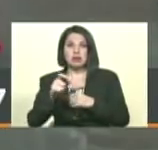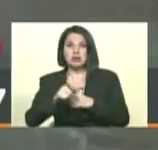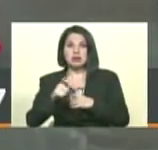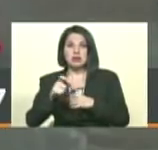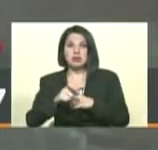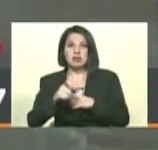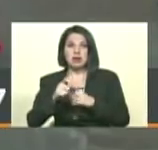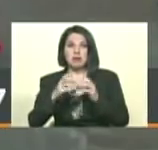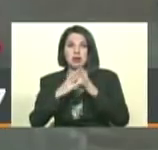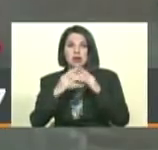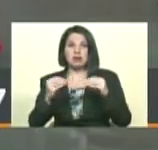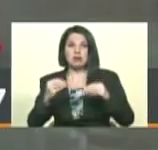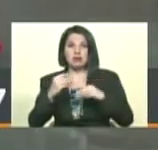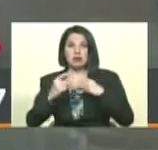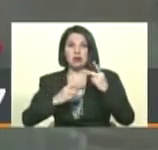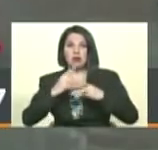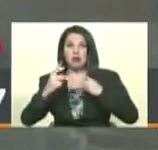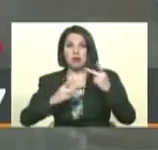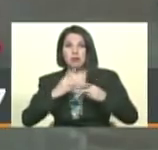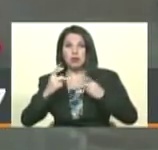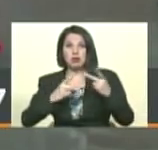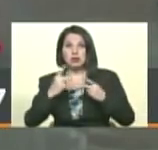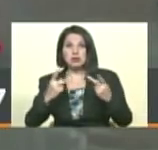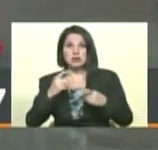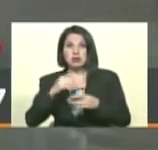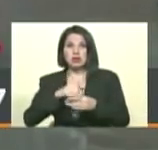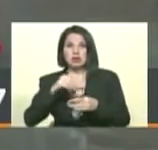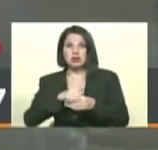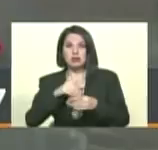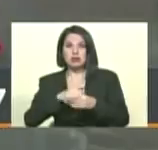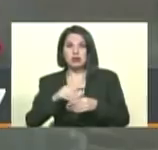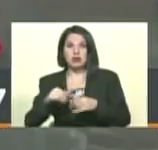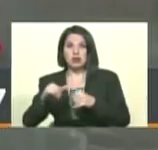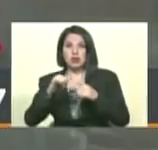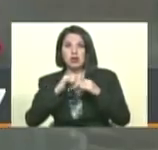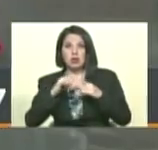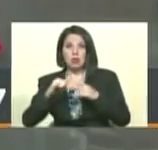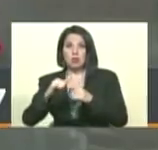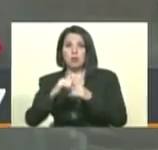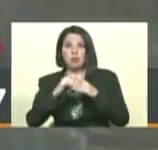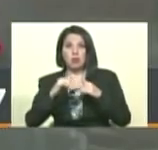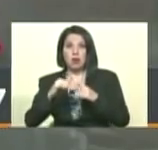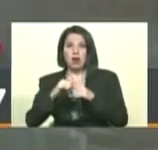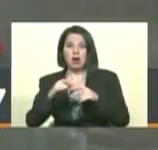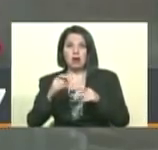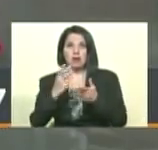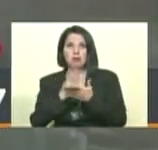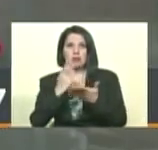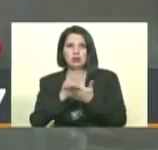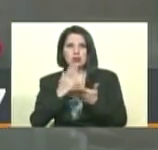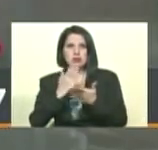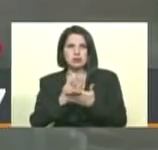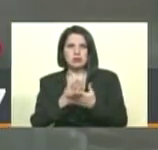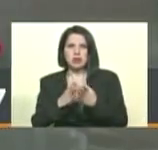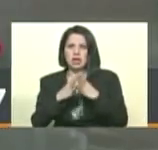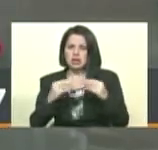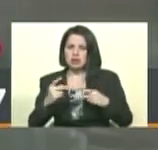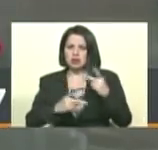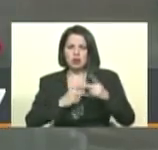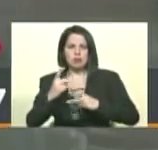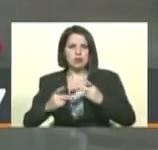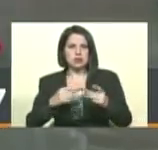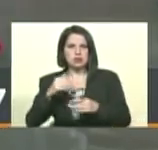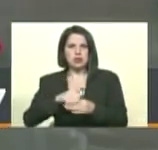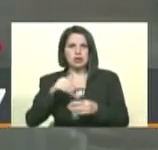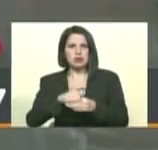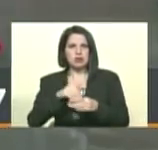para todos los procesos electorales y que vamos a dar igualmente, como siempre, para este y todos los procesos electorales